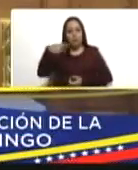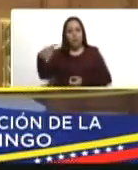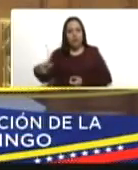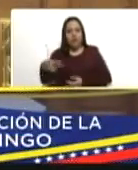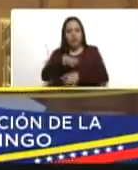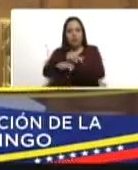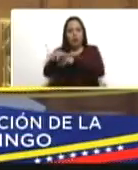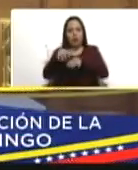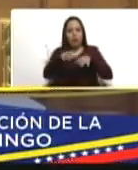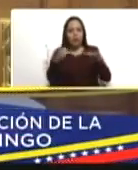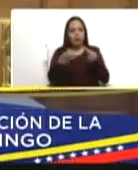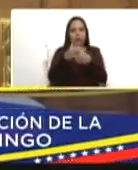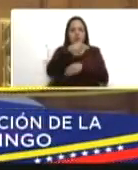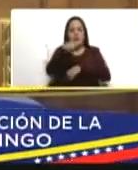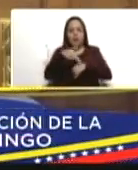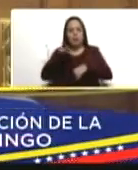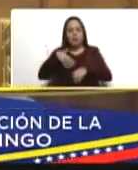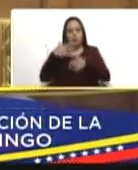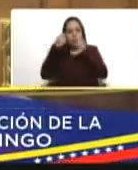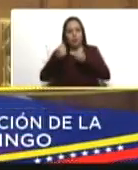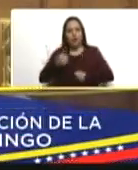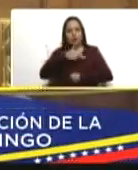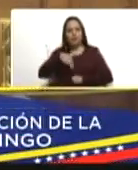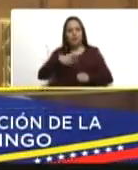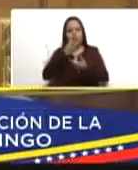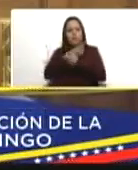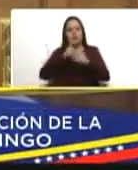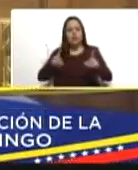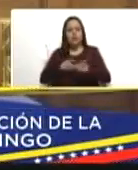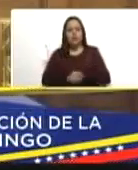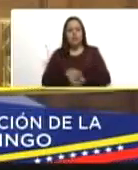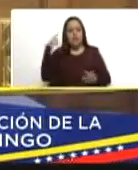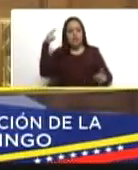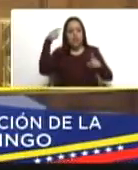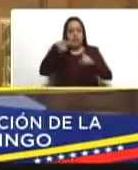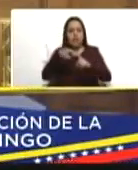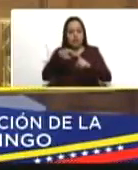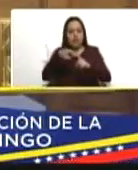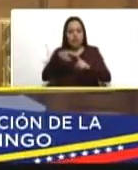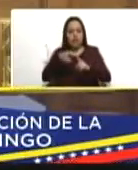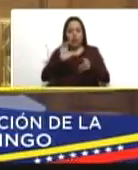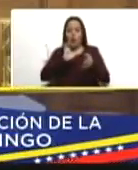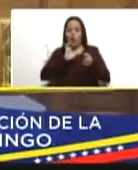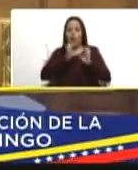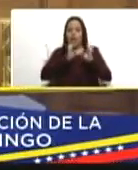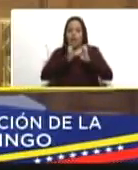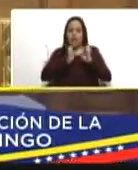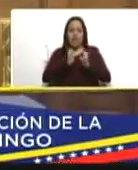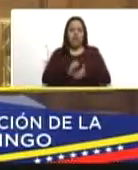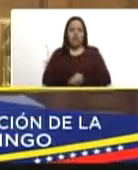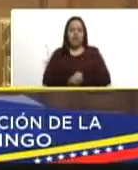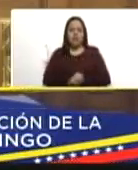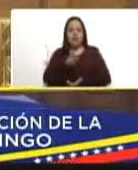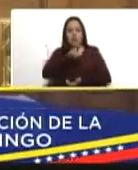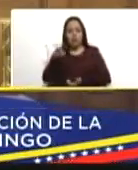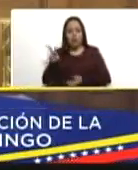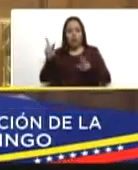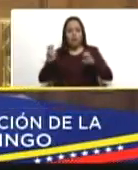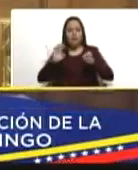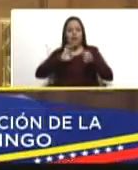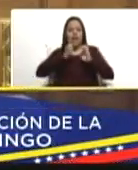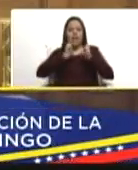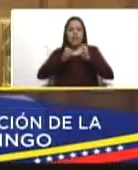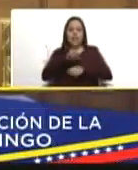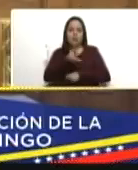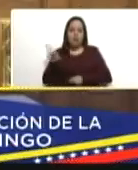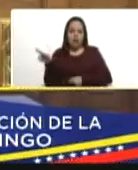nacionales para consolidar nuestra democracia directa con ética republicana una nueva ética repu